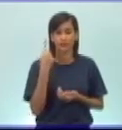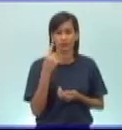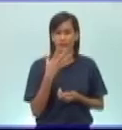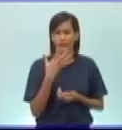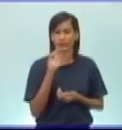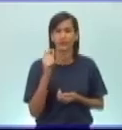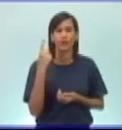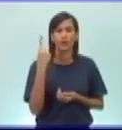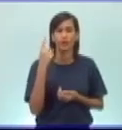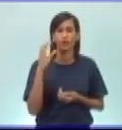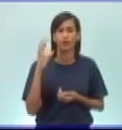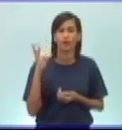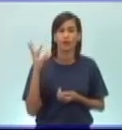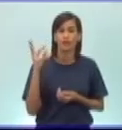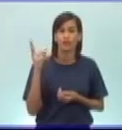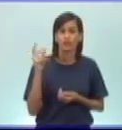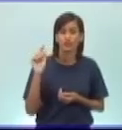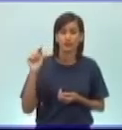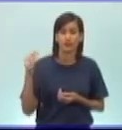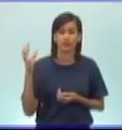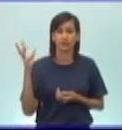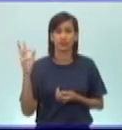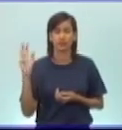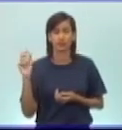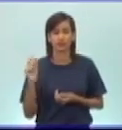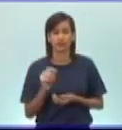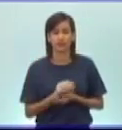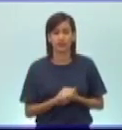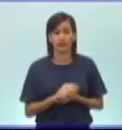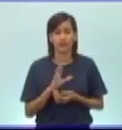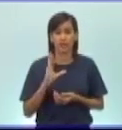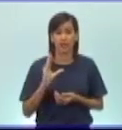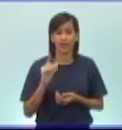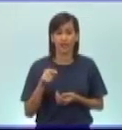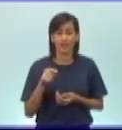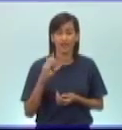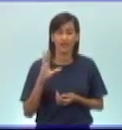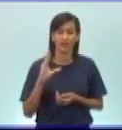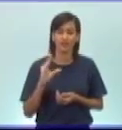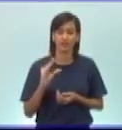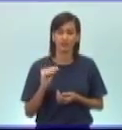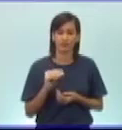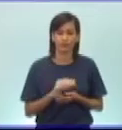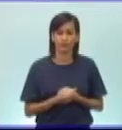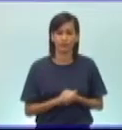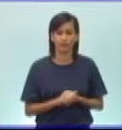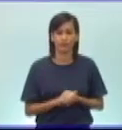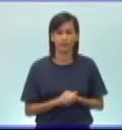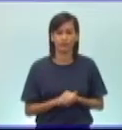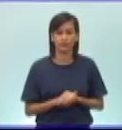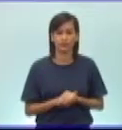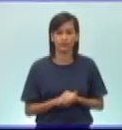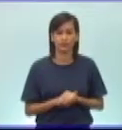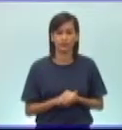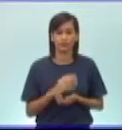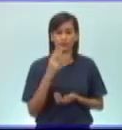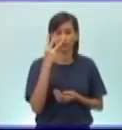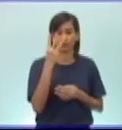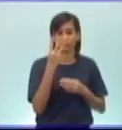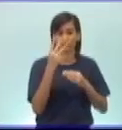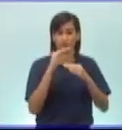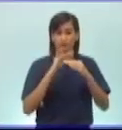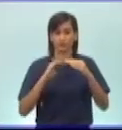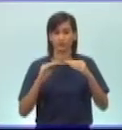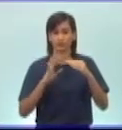una fracción que sea decimal. Y decimos entonces que